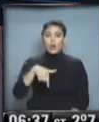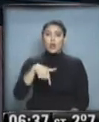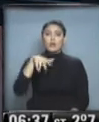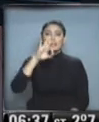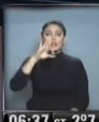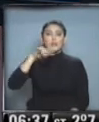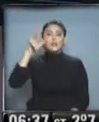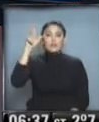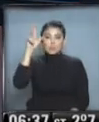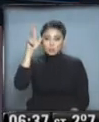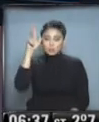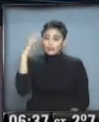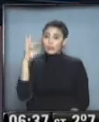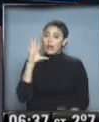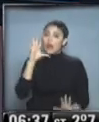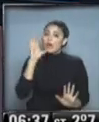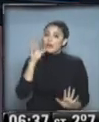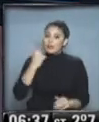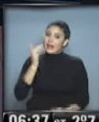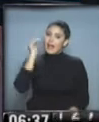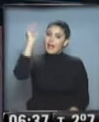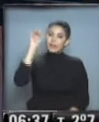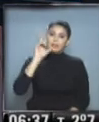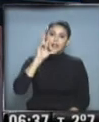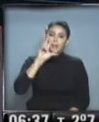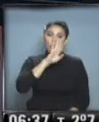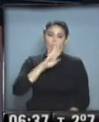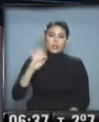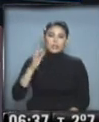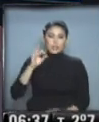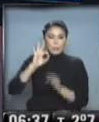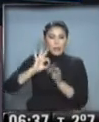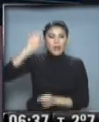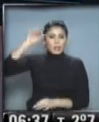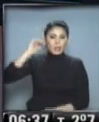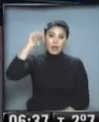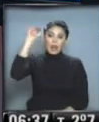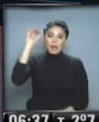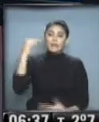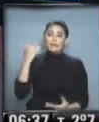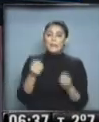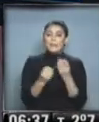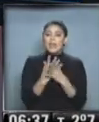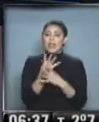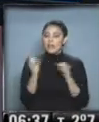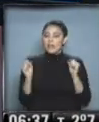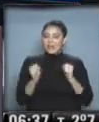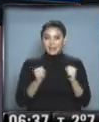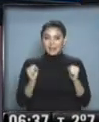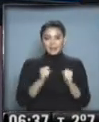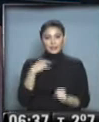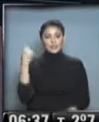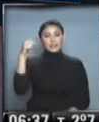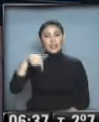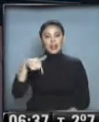bajo cero. Hay que tener en cuenta, bueno, que están a una determinada altura, 3.400 aproximadamente, así que hay que tener en cuenta que ahí la mañanita está bastante fría.